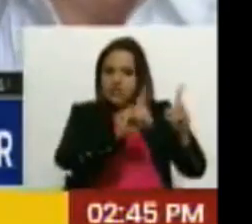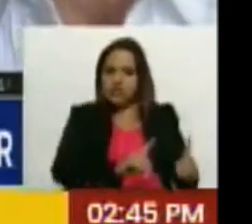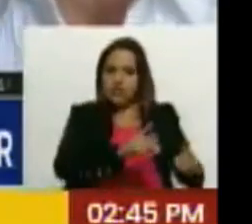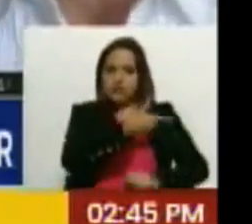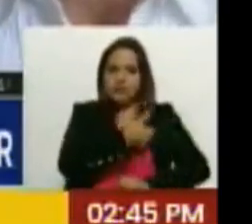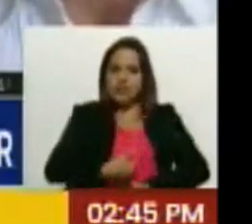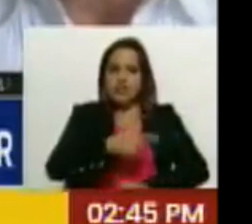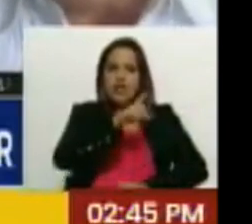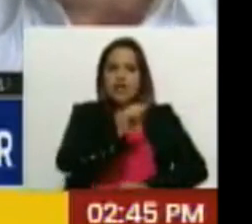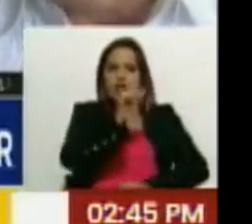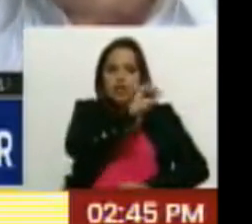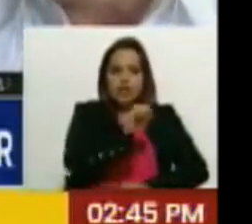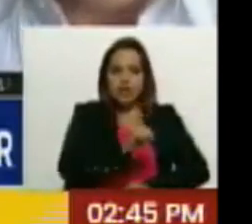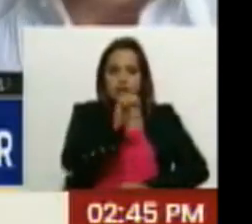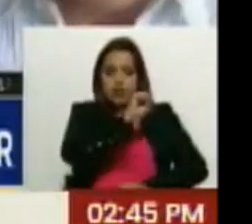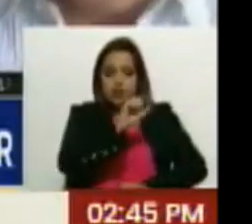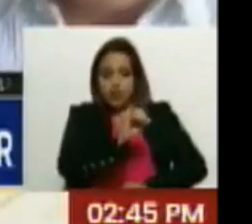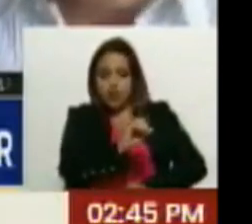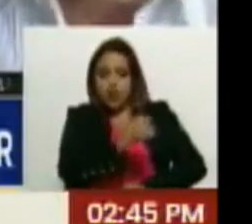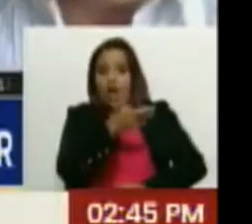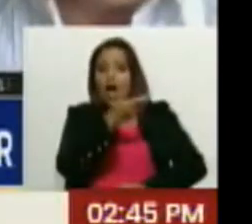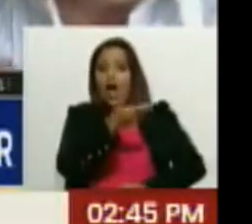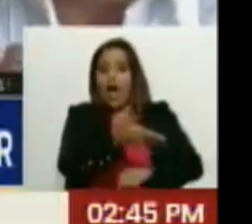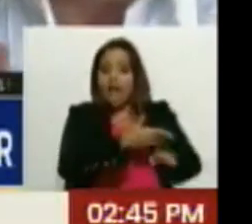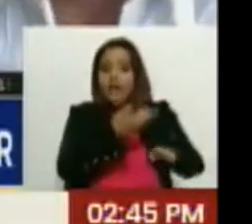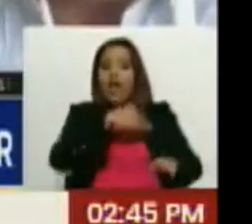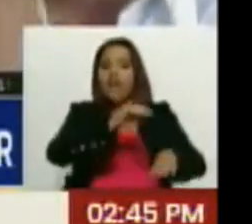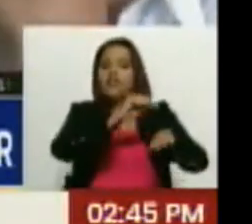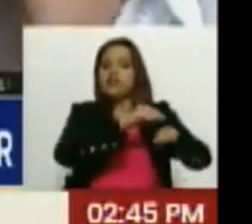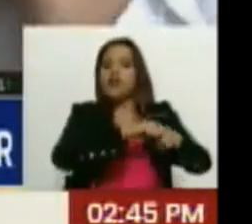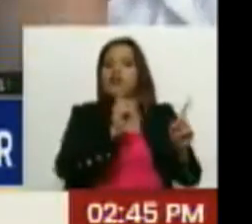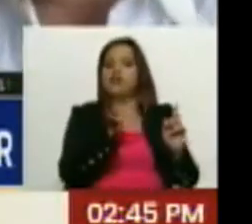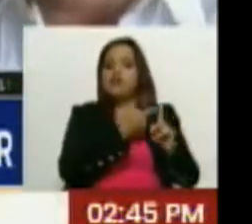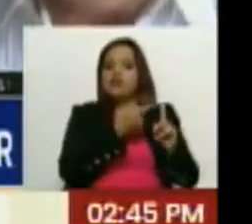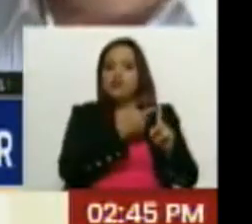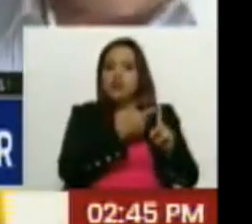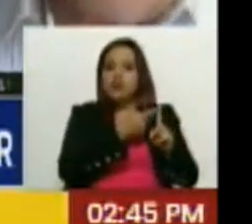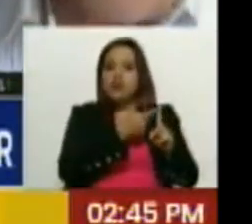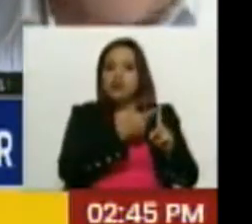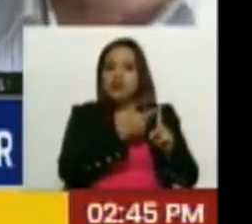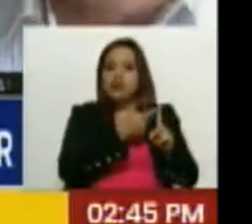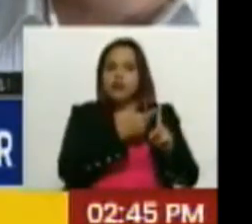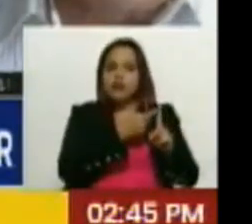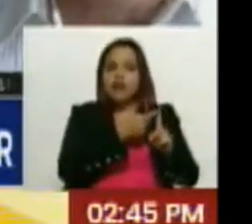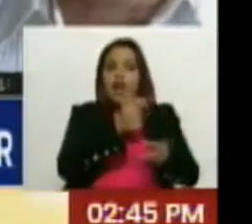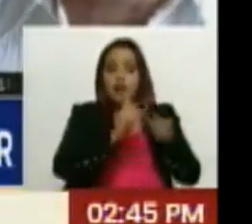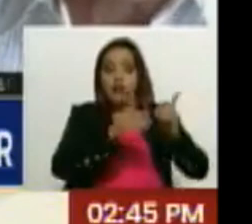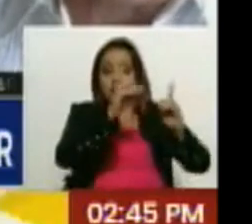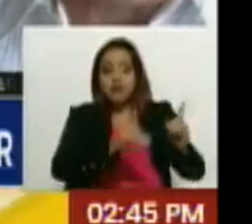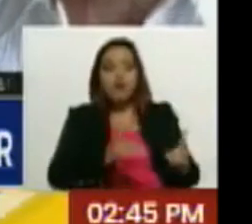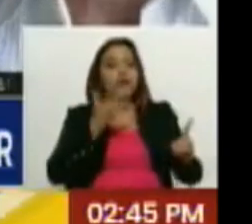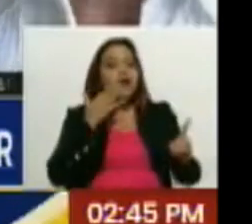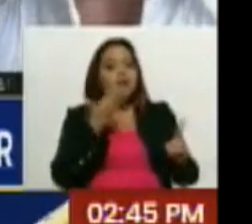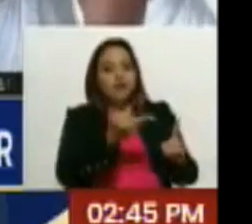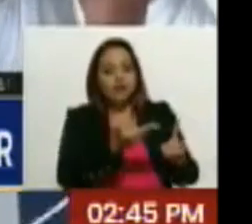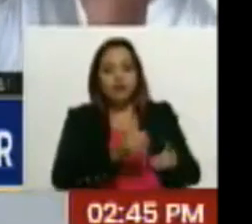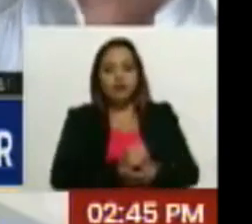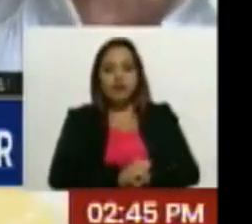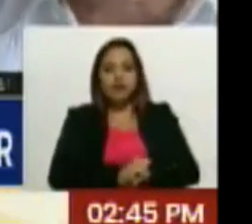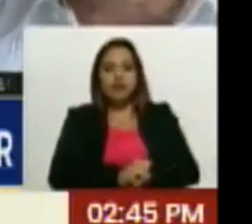Lazo. Incluso ya fue anunciando algunas. Una fue anunciando algunas decisiones, como por ejemplo, que